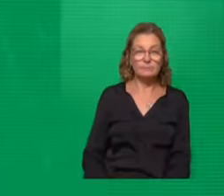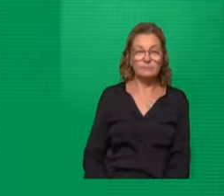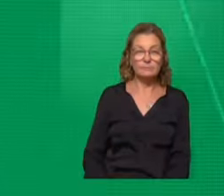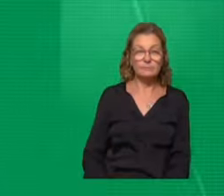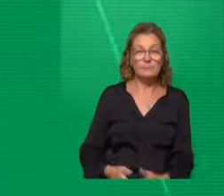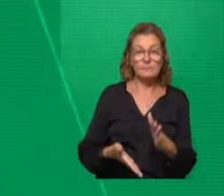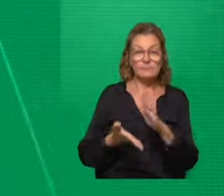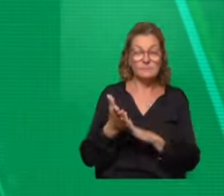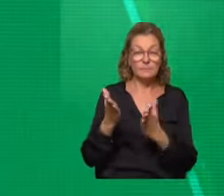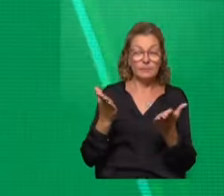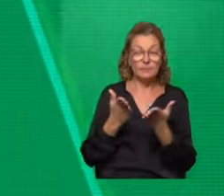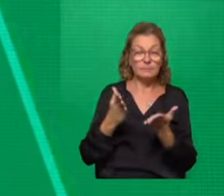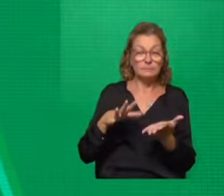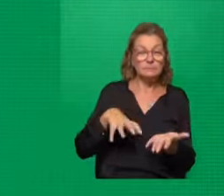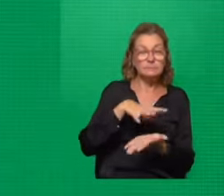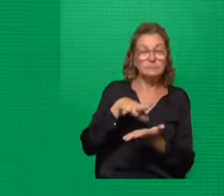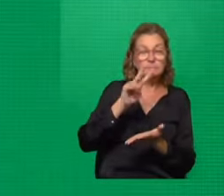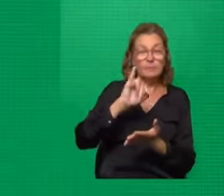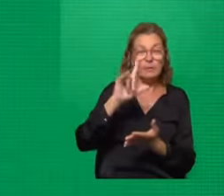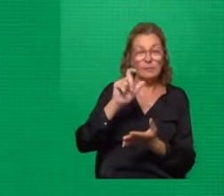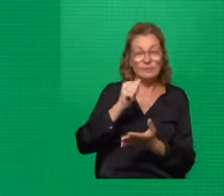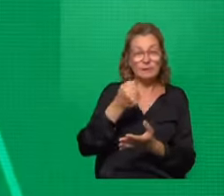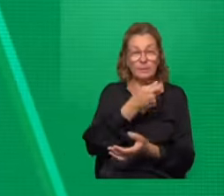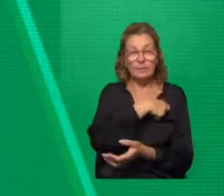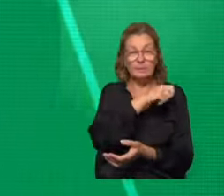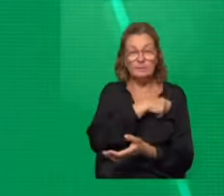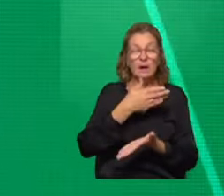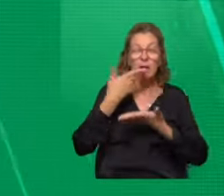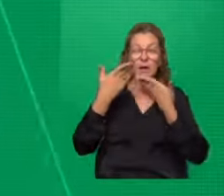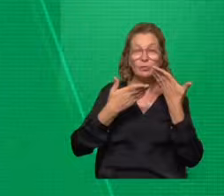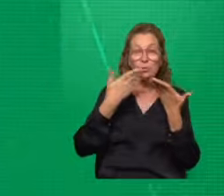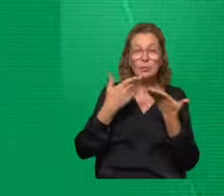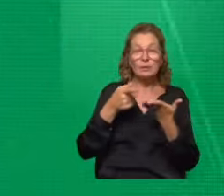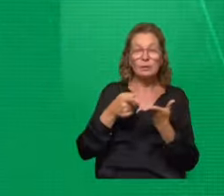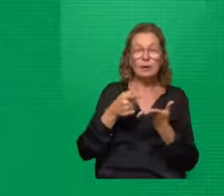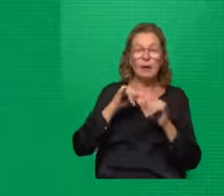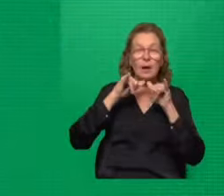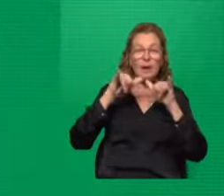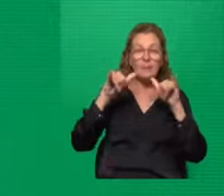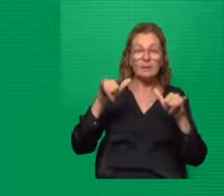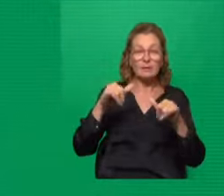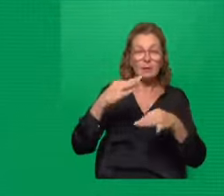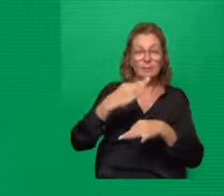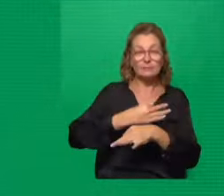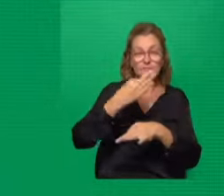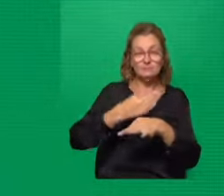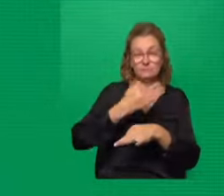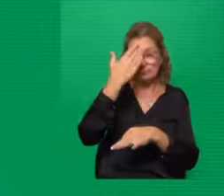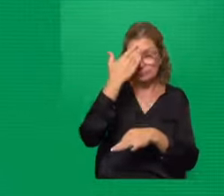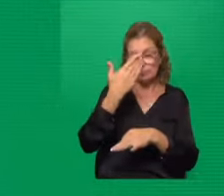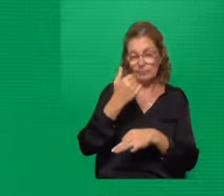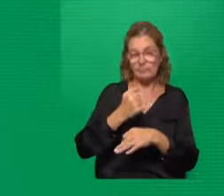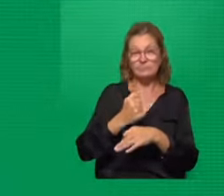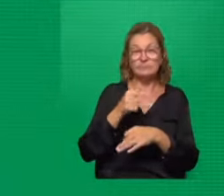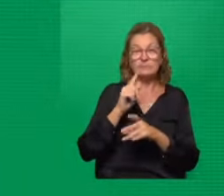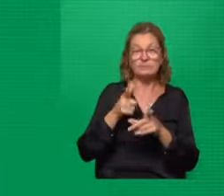Nos vamos ahora a la zona de Villa Española porque allí está por comenzar el acto de lanzamiento de la campaña de la precandidata por el Frente Amplio, Carolina